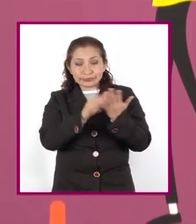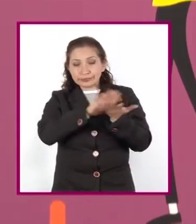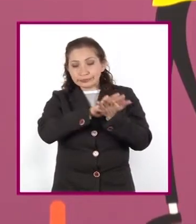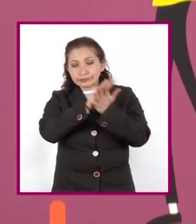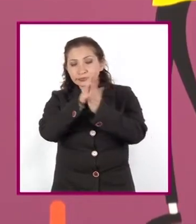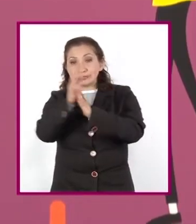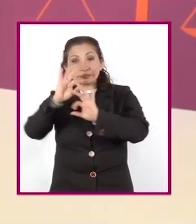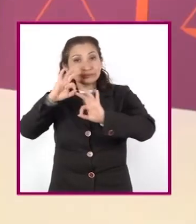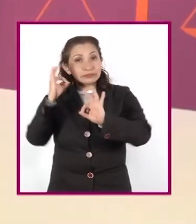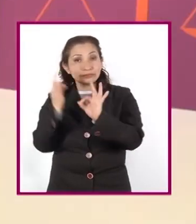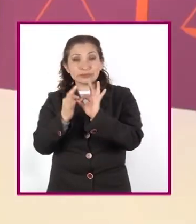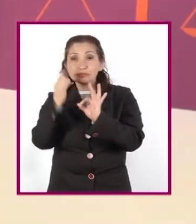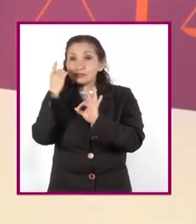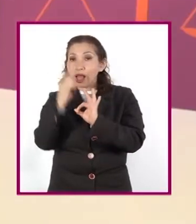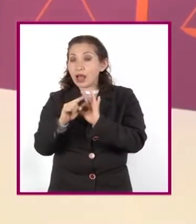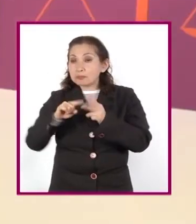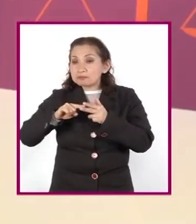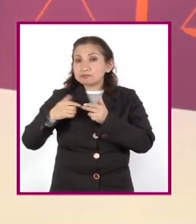en marcha.